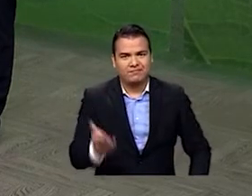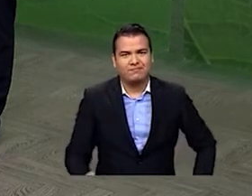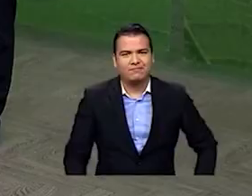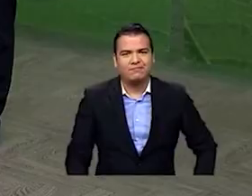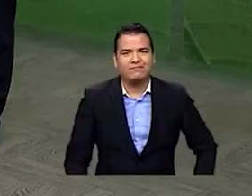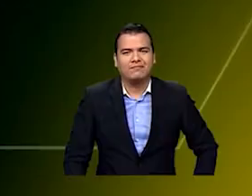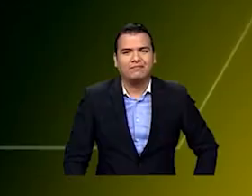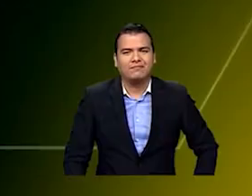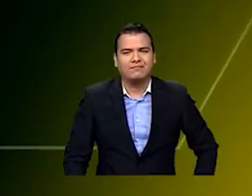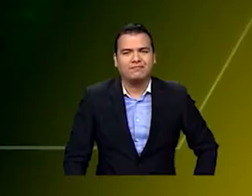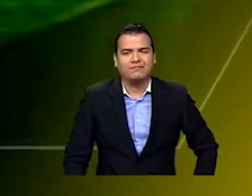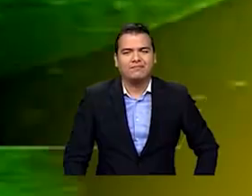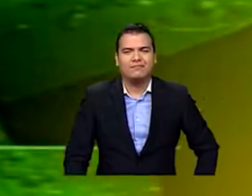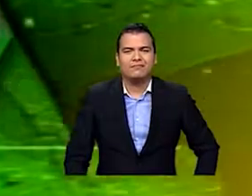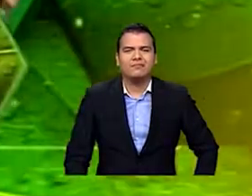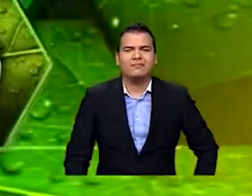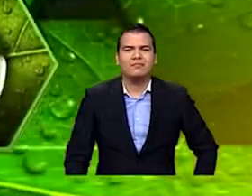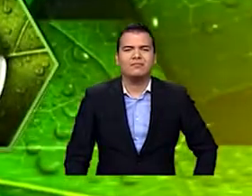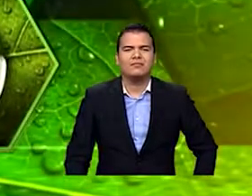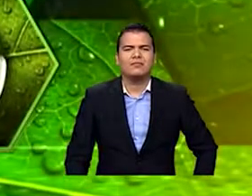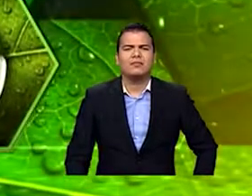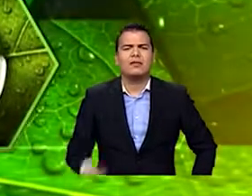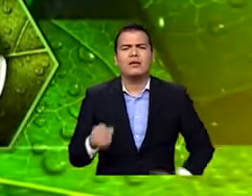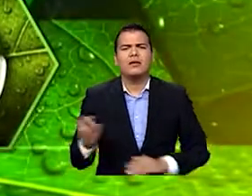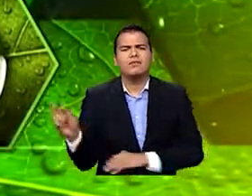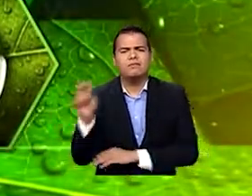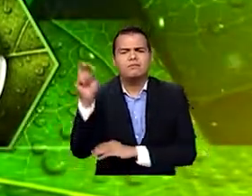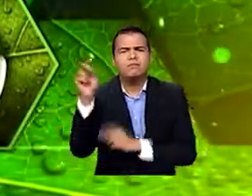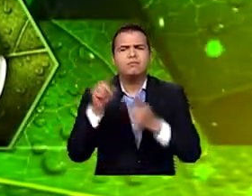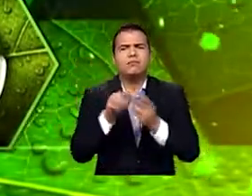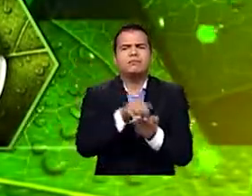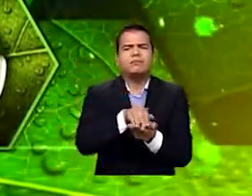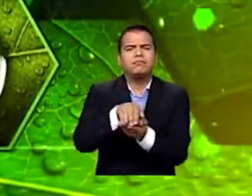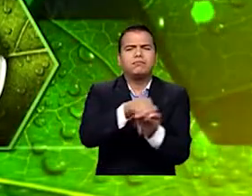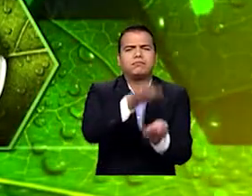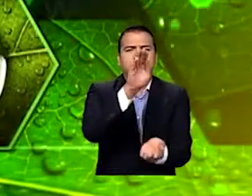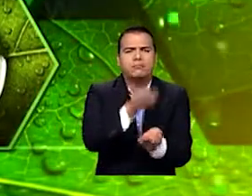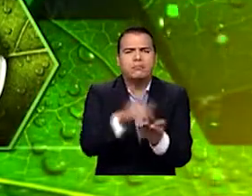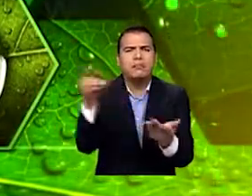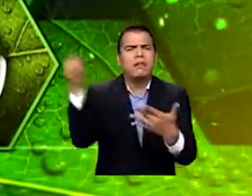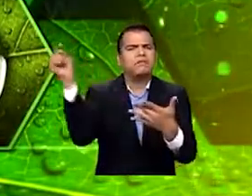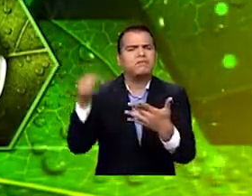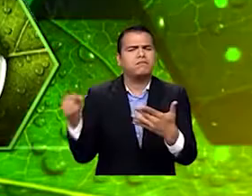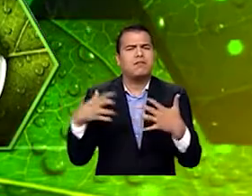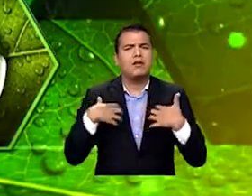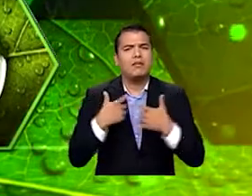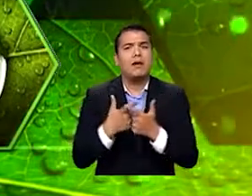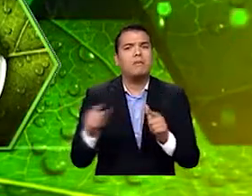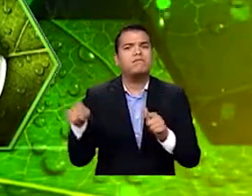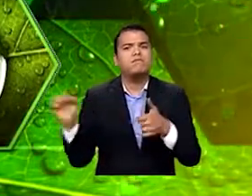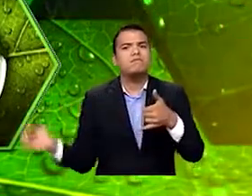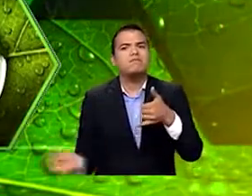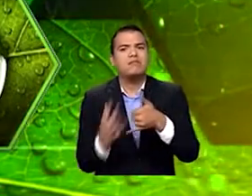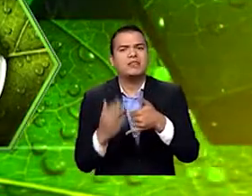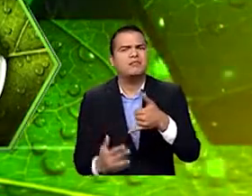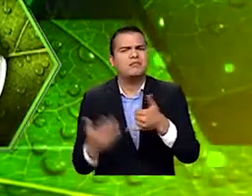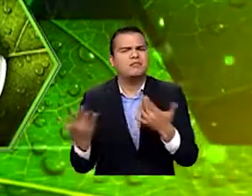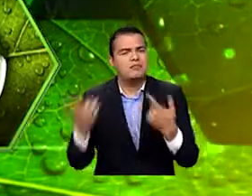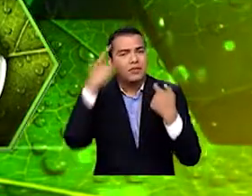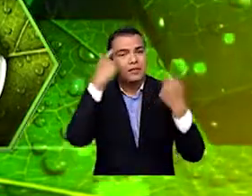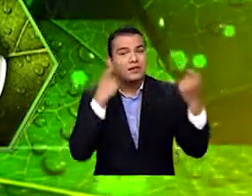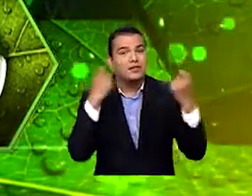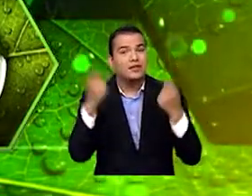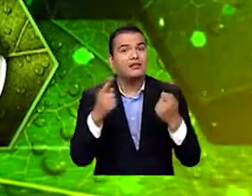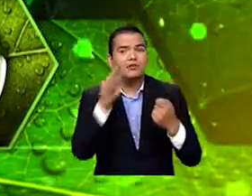titulares. Boas, babillas, tortugas y guatines volvieron a la libertad en el Pacífico colombiano. Hacen parte de los